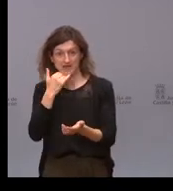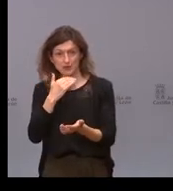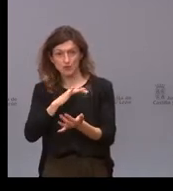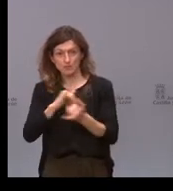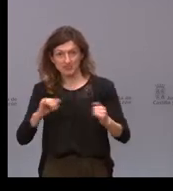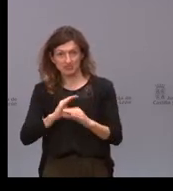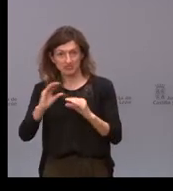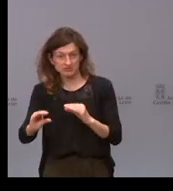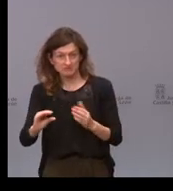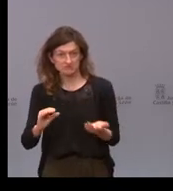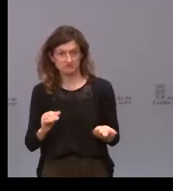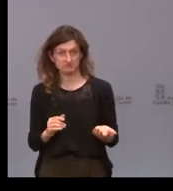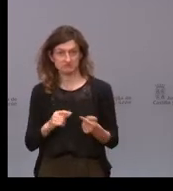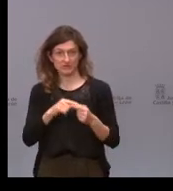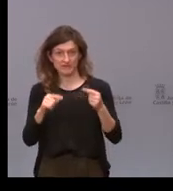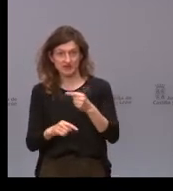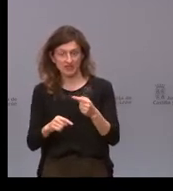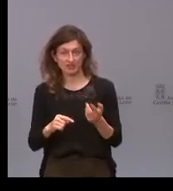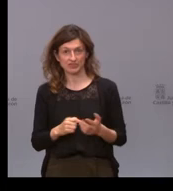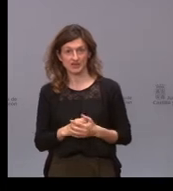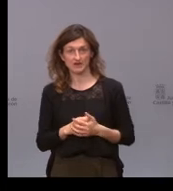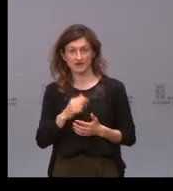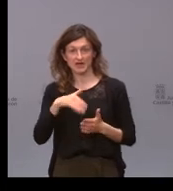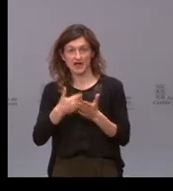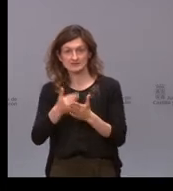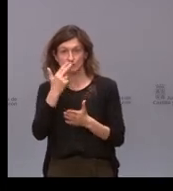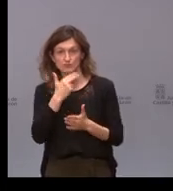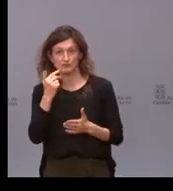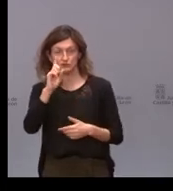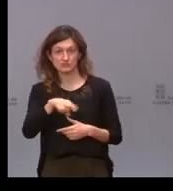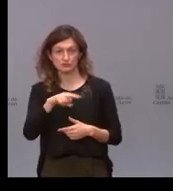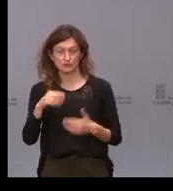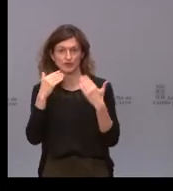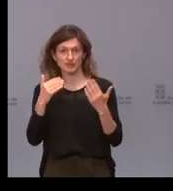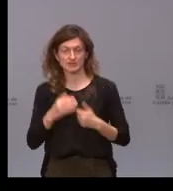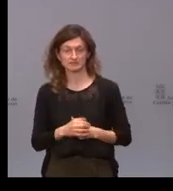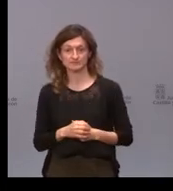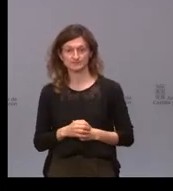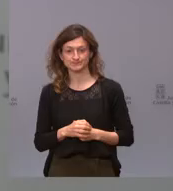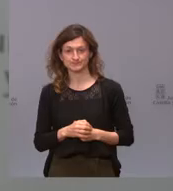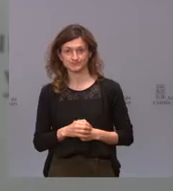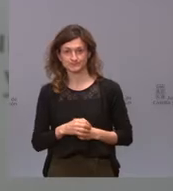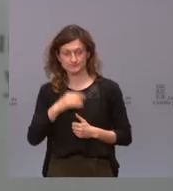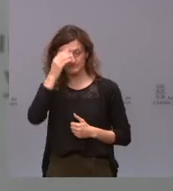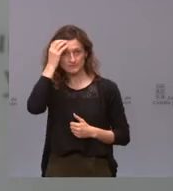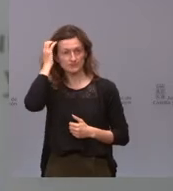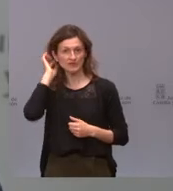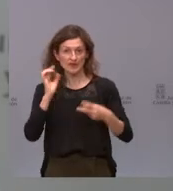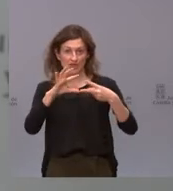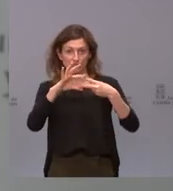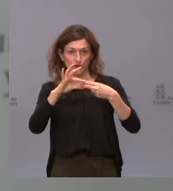pasado hasta que finalmente han materializado su compromiso gracias bueno a las dos la respuesta es la